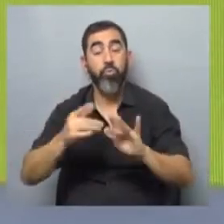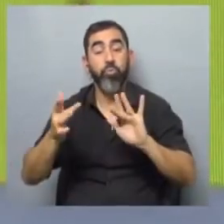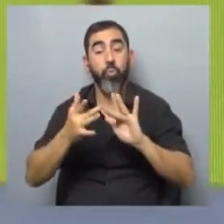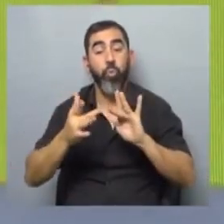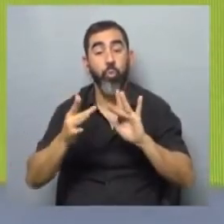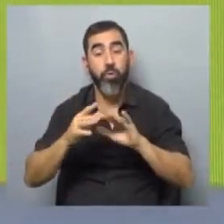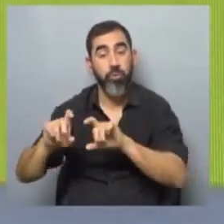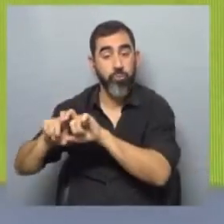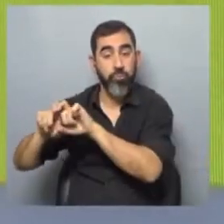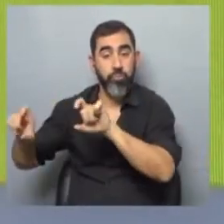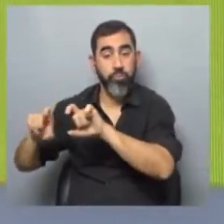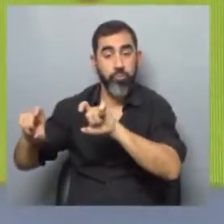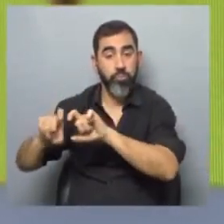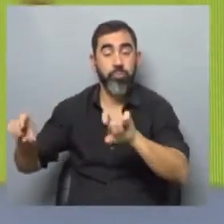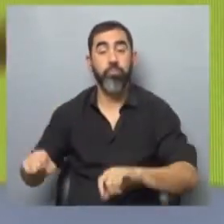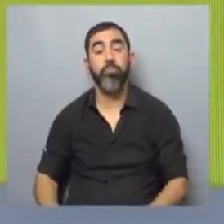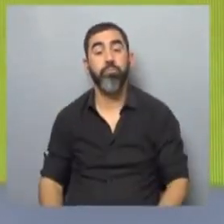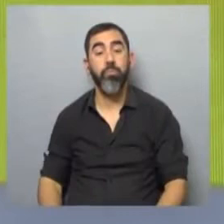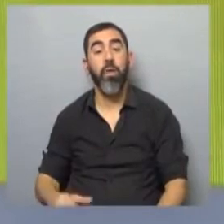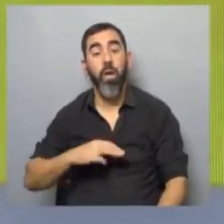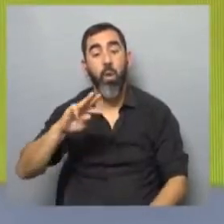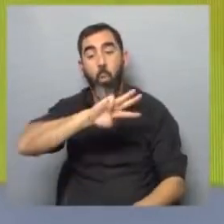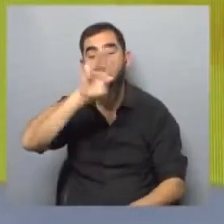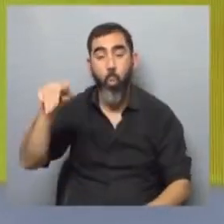estamos viendo. Hay una web que es